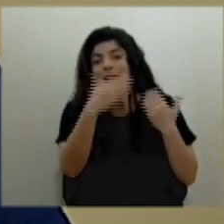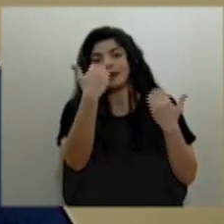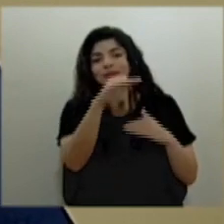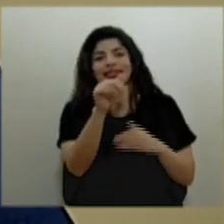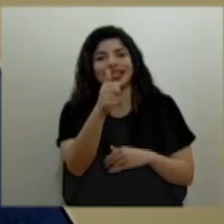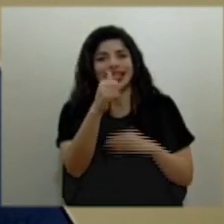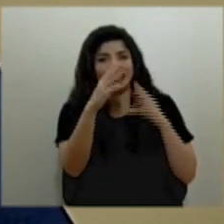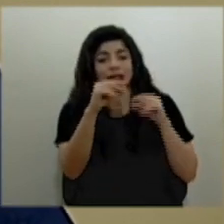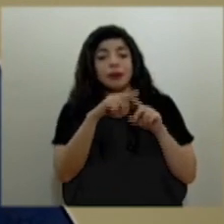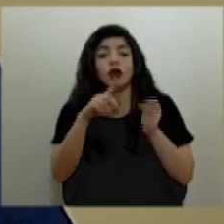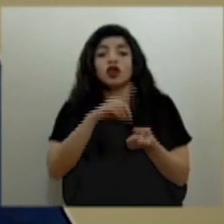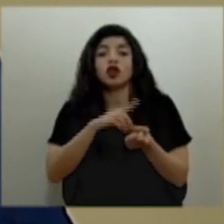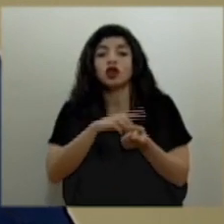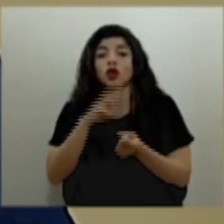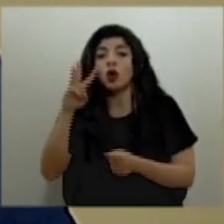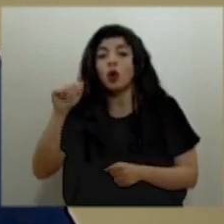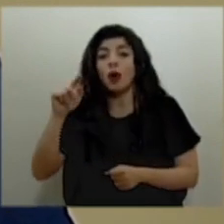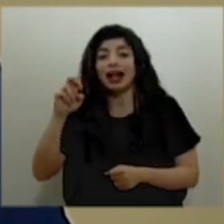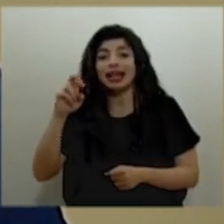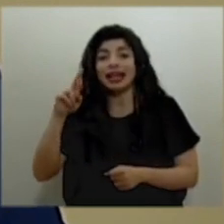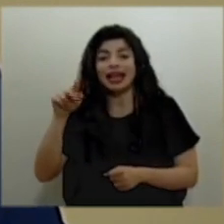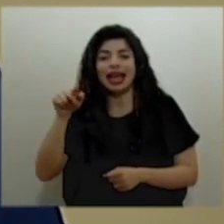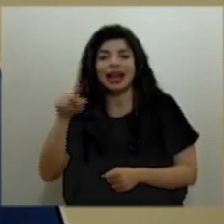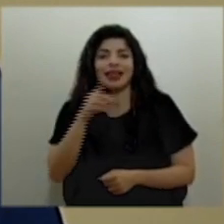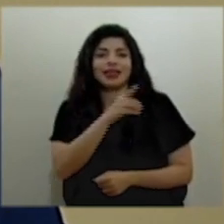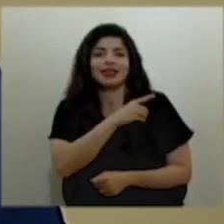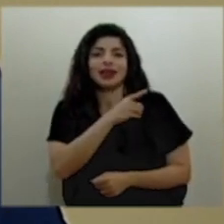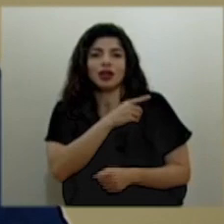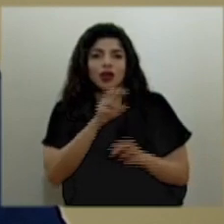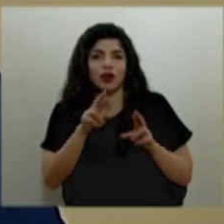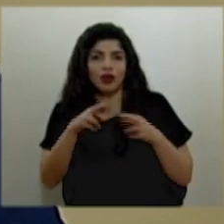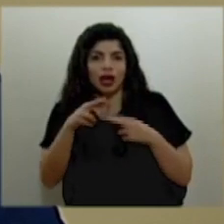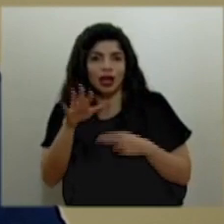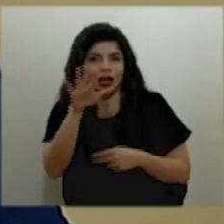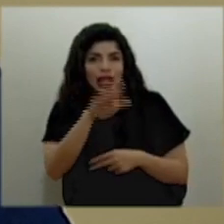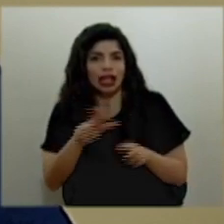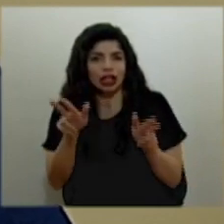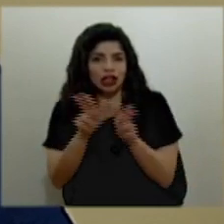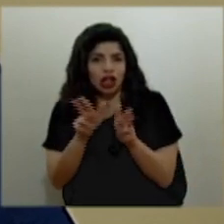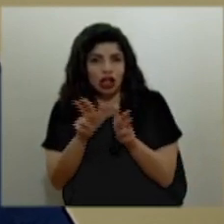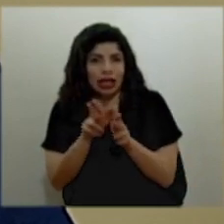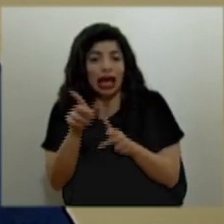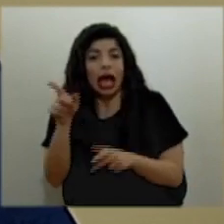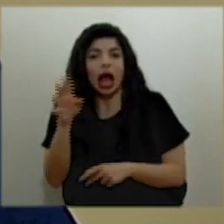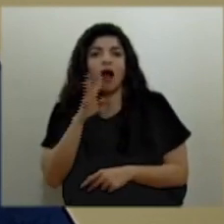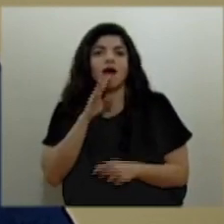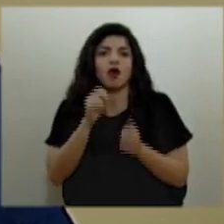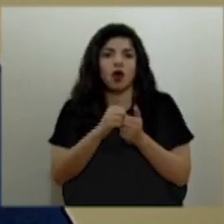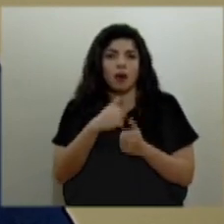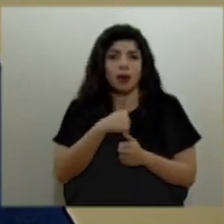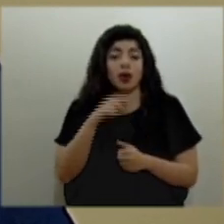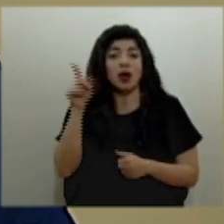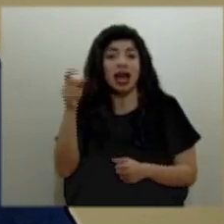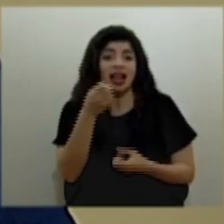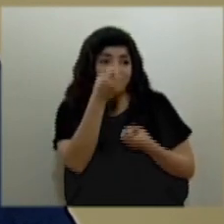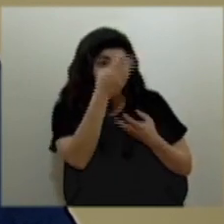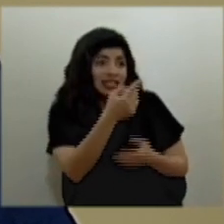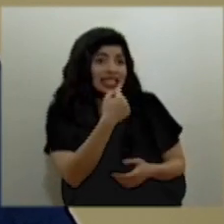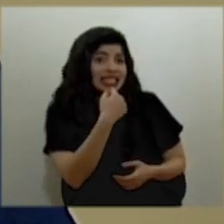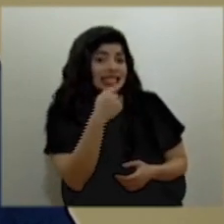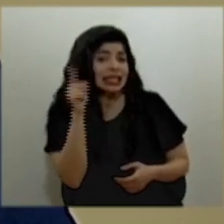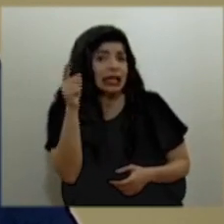doctor Warner Picado, que es el director regional de la región Chorotega, habló conmigo y él me manifestó